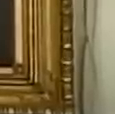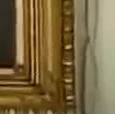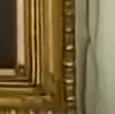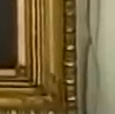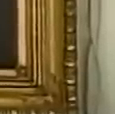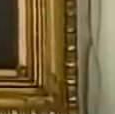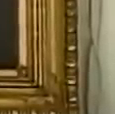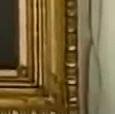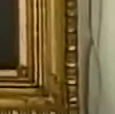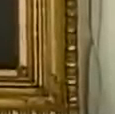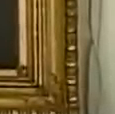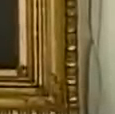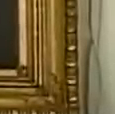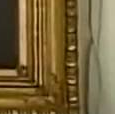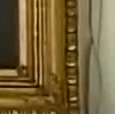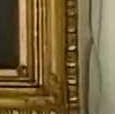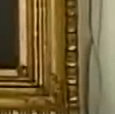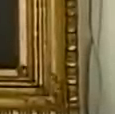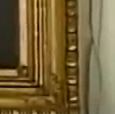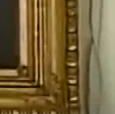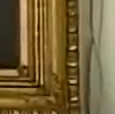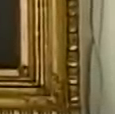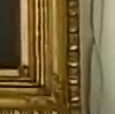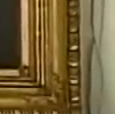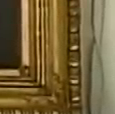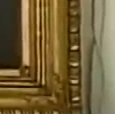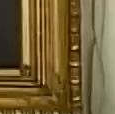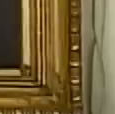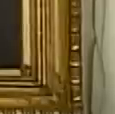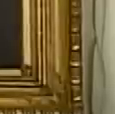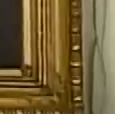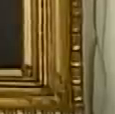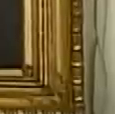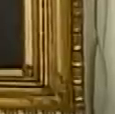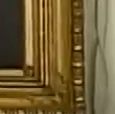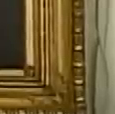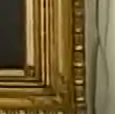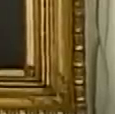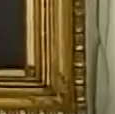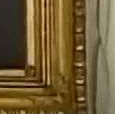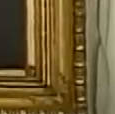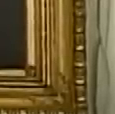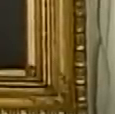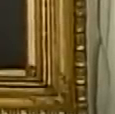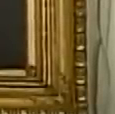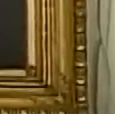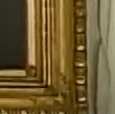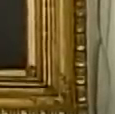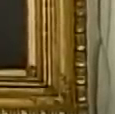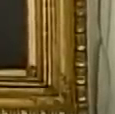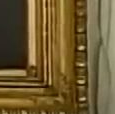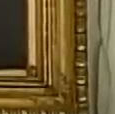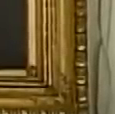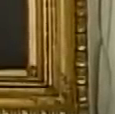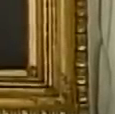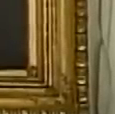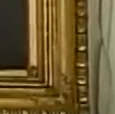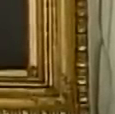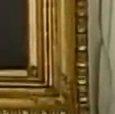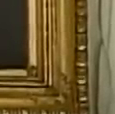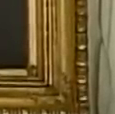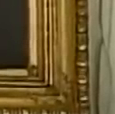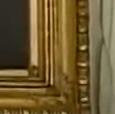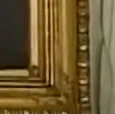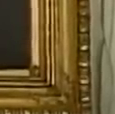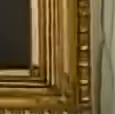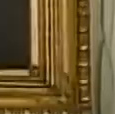Televisión y a los que nos ven por las redes sociales también. Mi saludo. En Facebook Live, miles